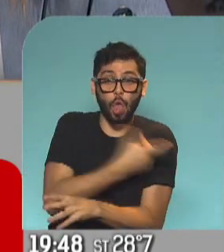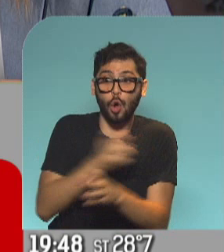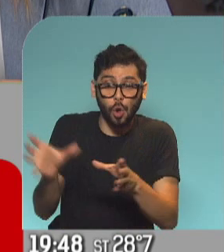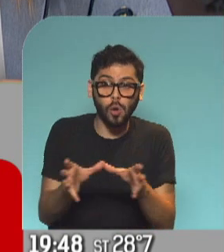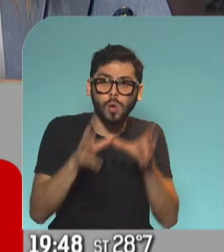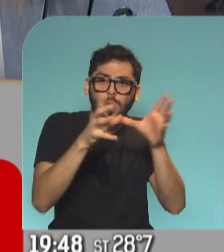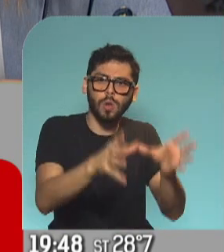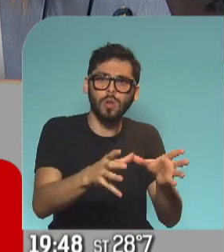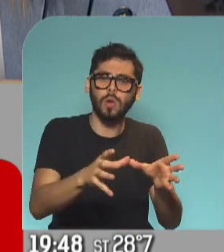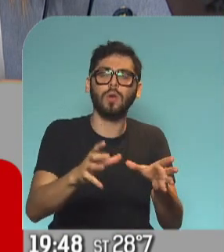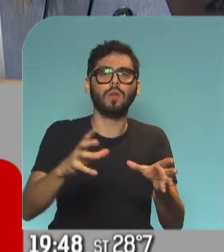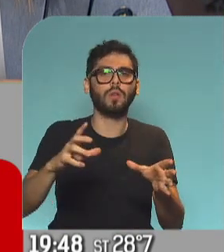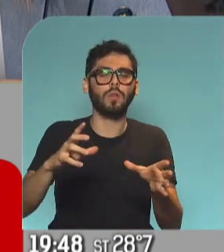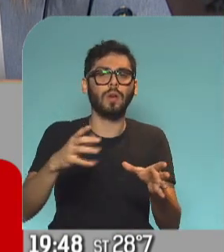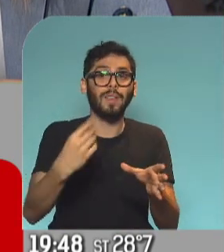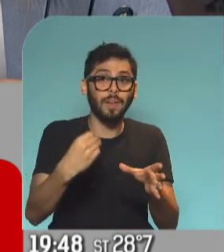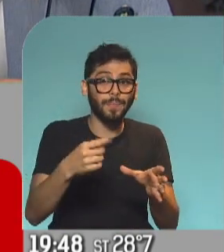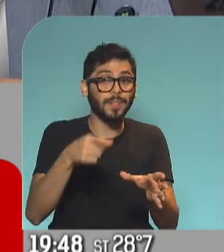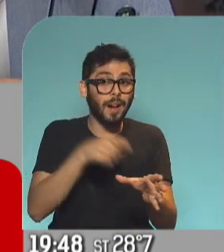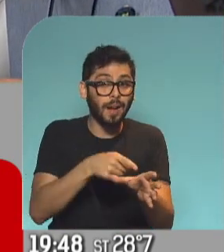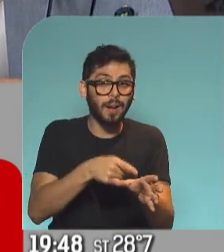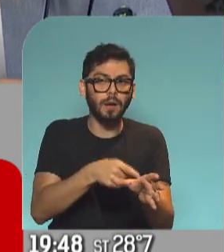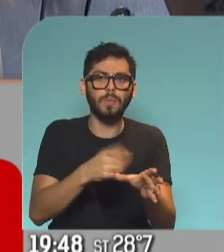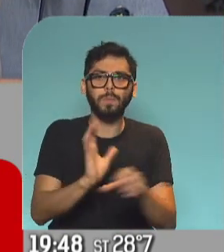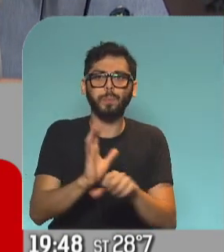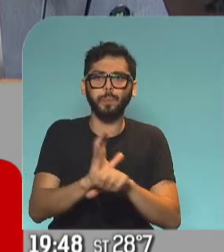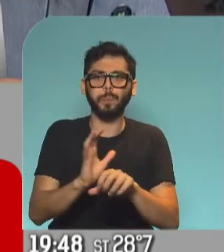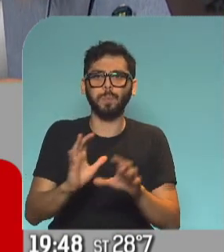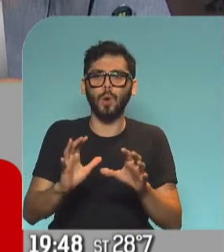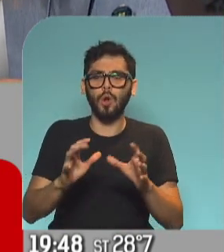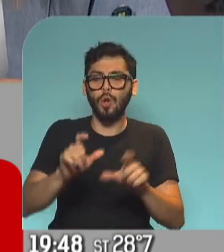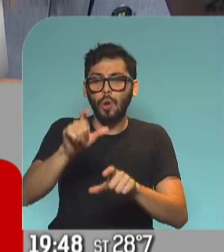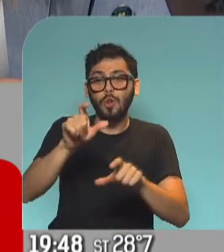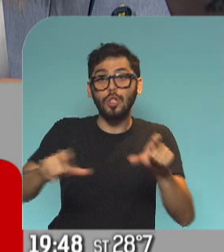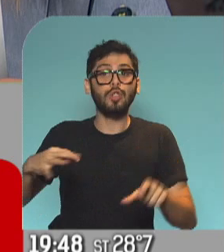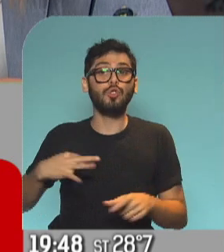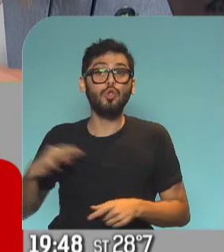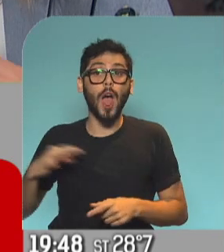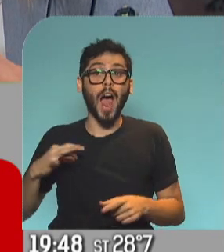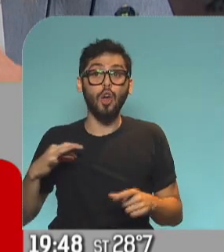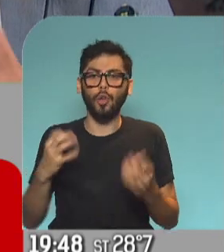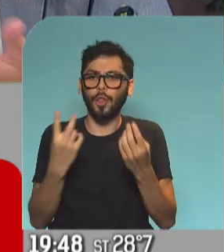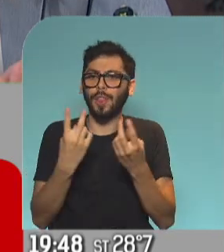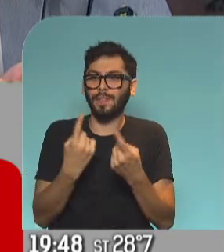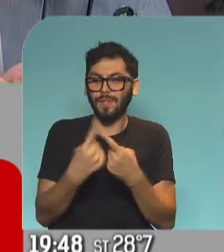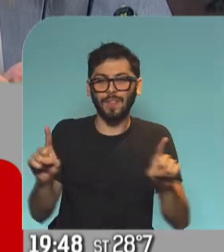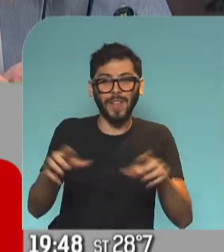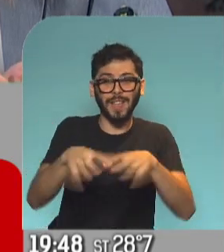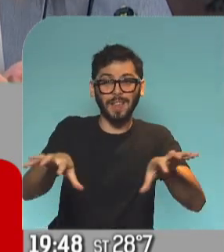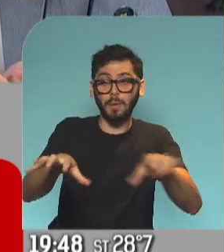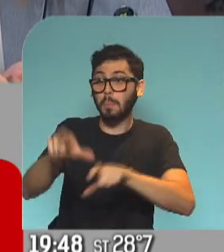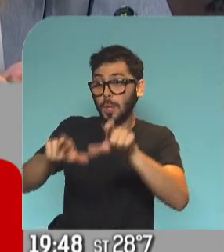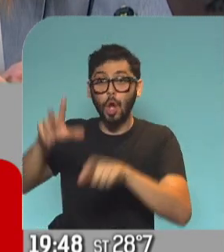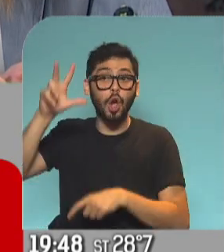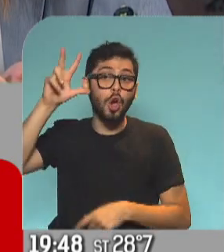obras sociales o a las prepagas, lo que sucede es que hay una suerte de estratificación de ciudadanos de primera y de segunda categoría. Aquellas personas mayores de 80